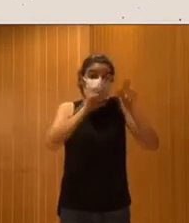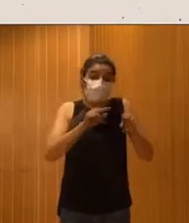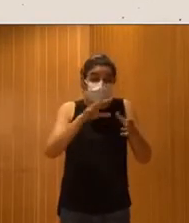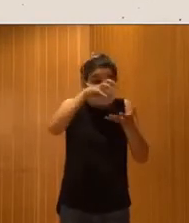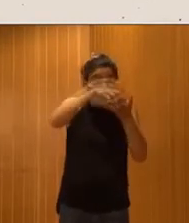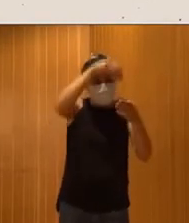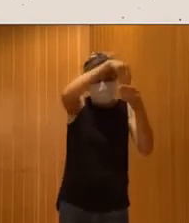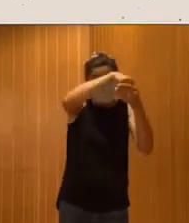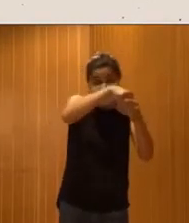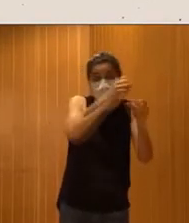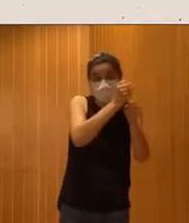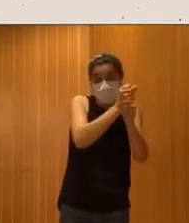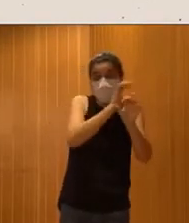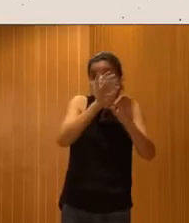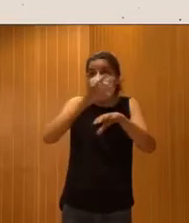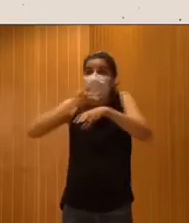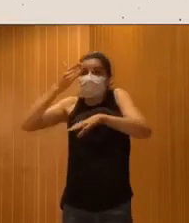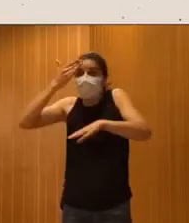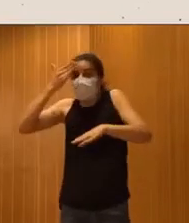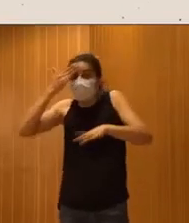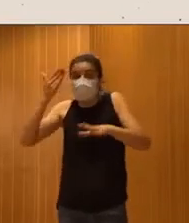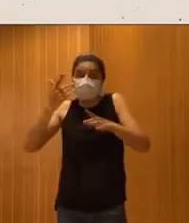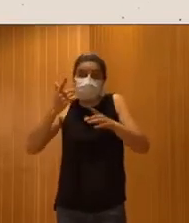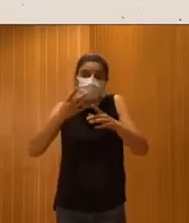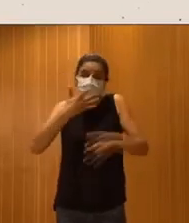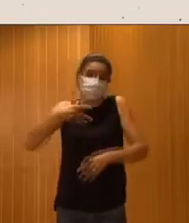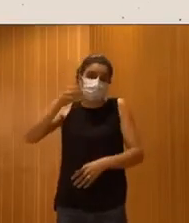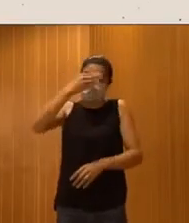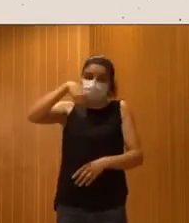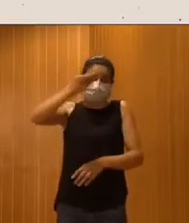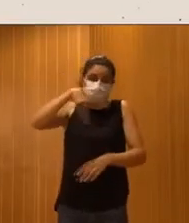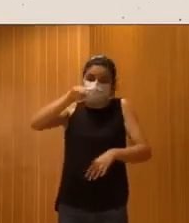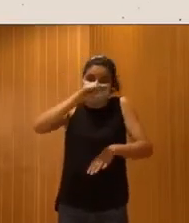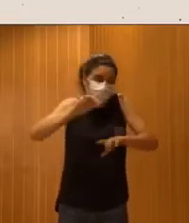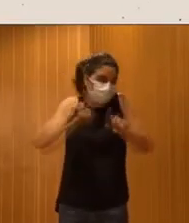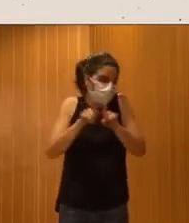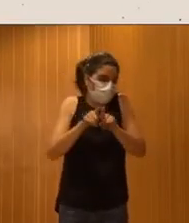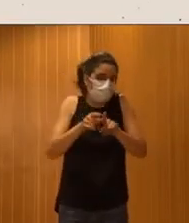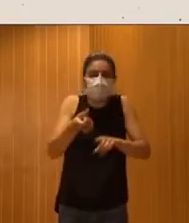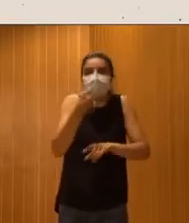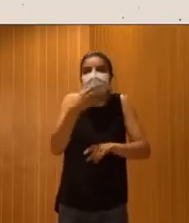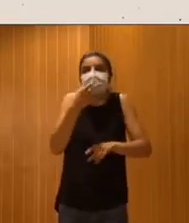residencias o los médicos de atención primaria en general suelen desconocer este tipo de